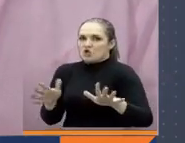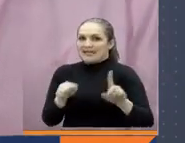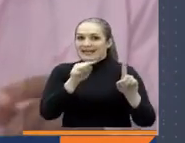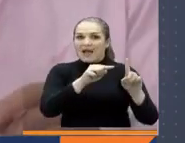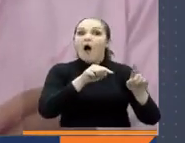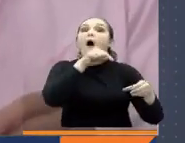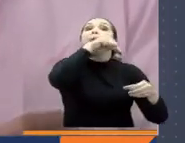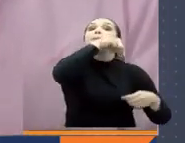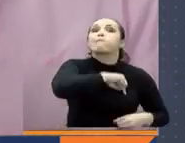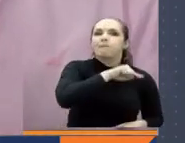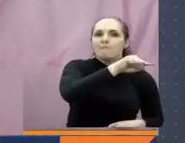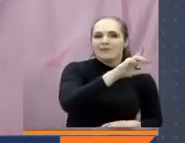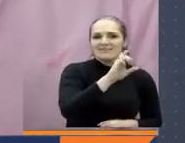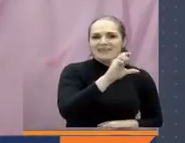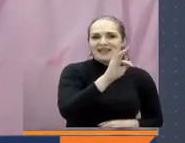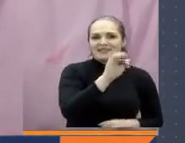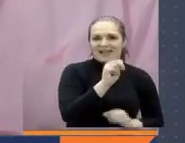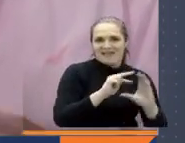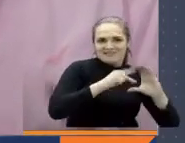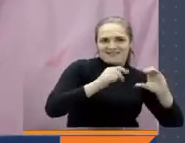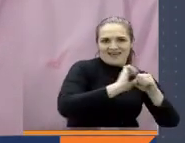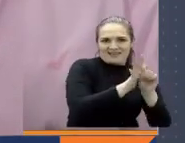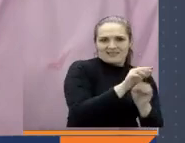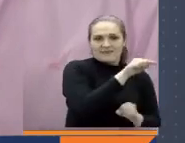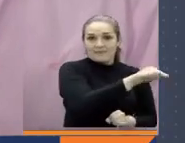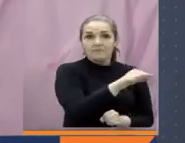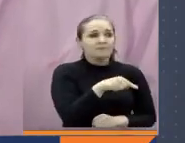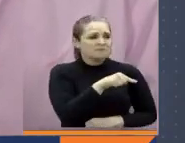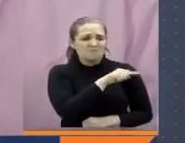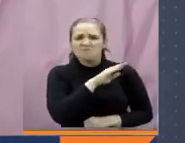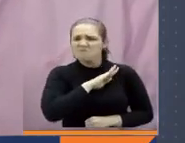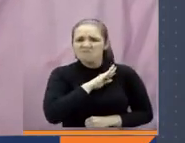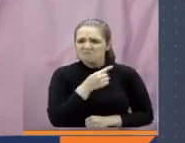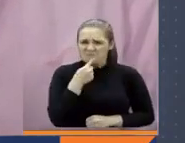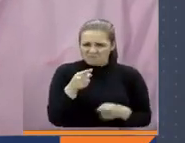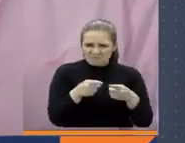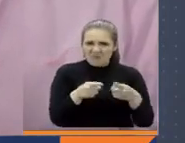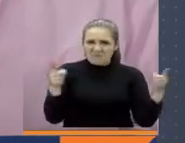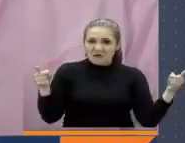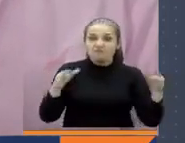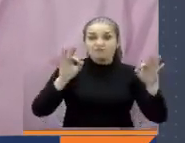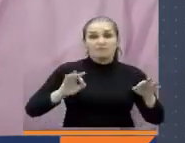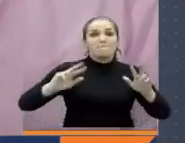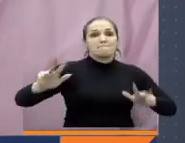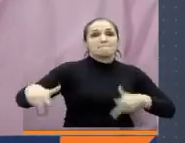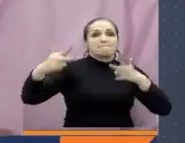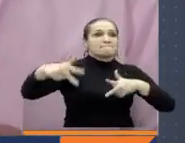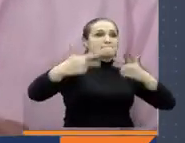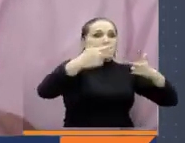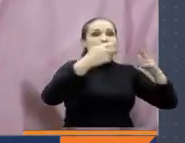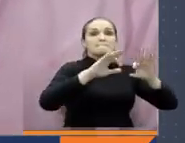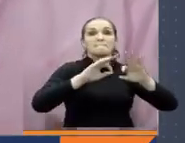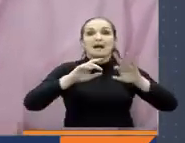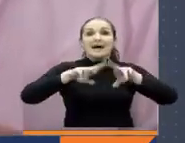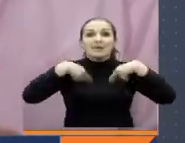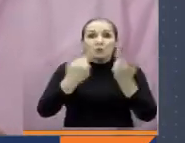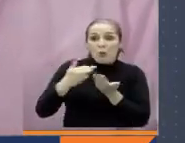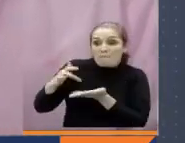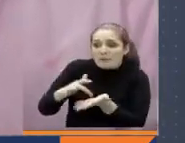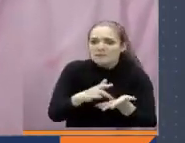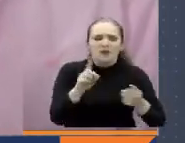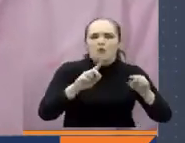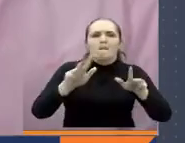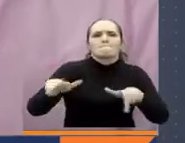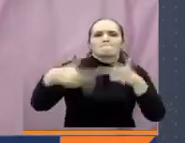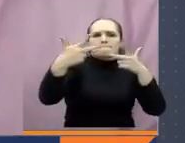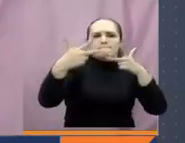la ciudad. Esto fue lo que dijo el mandatario en medio de la reunión virtual que sostiene con estos expertos epidemiológicos de la capital del Valle